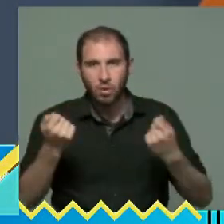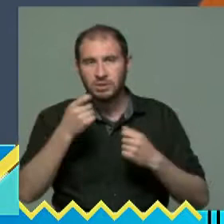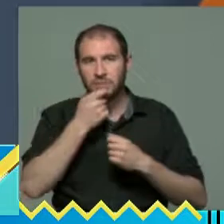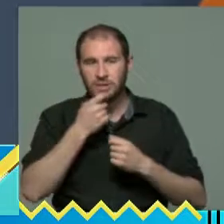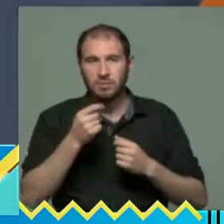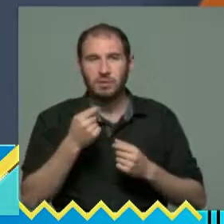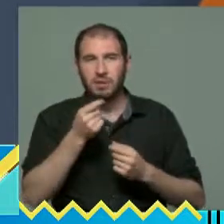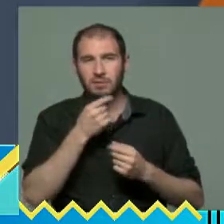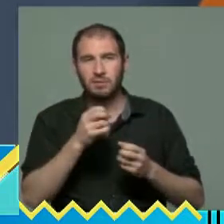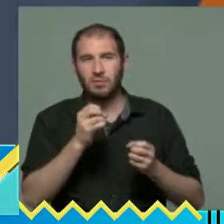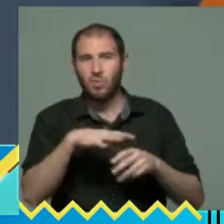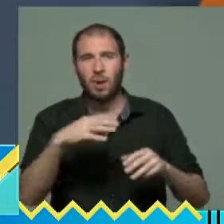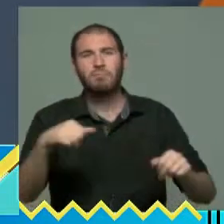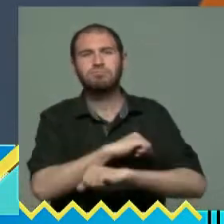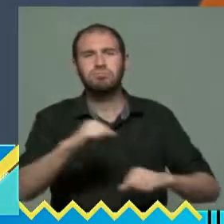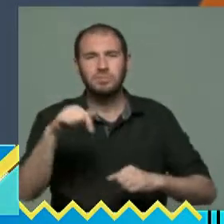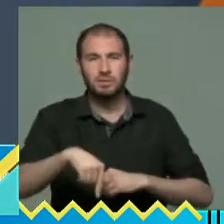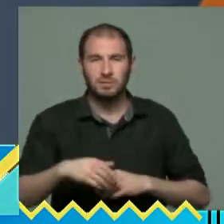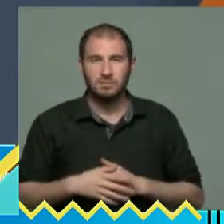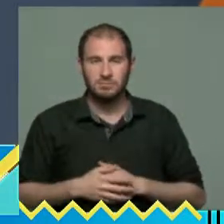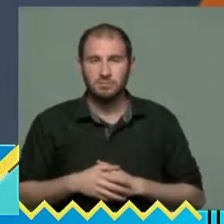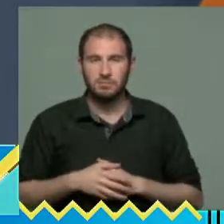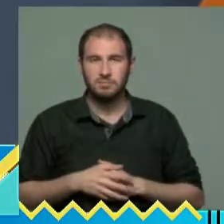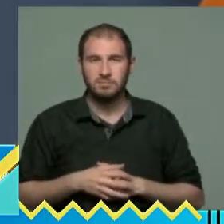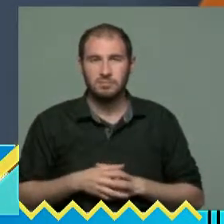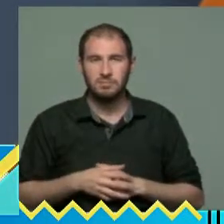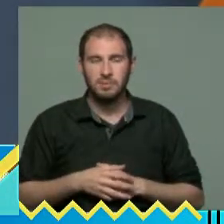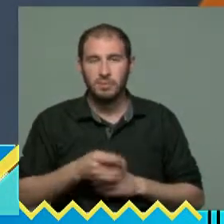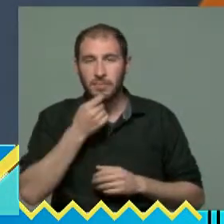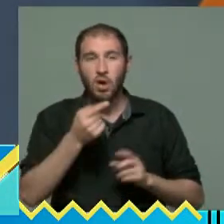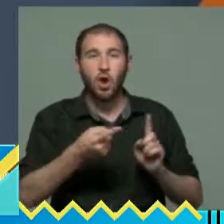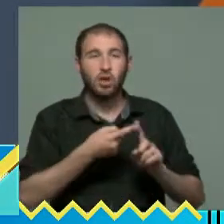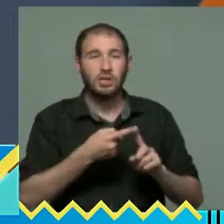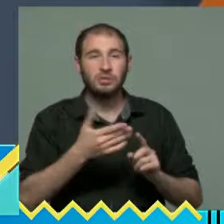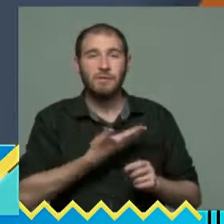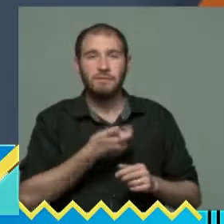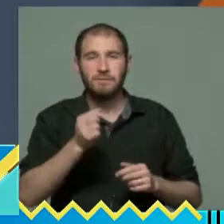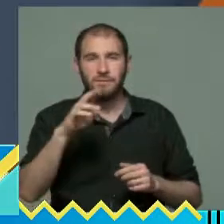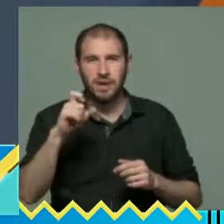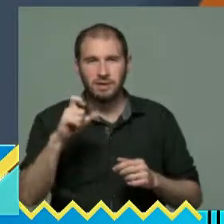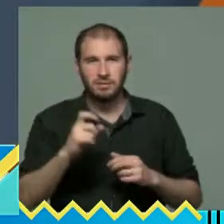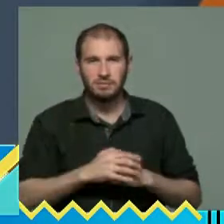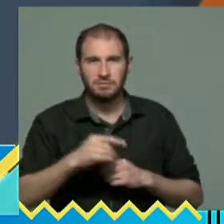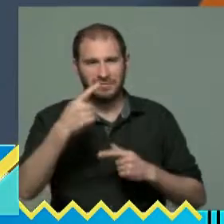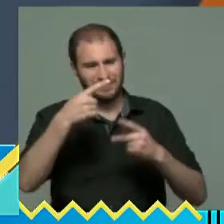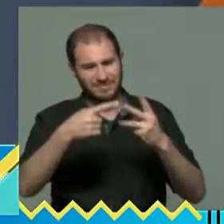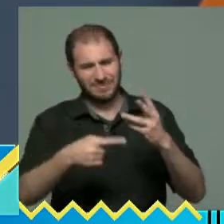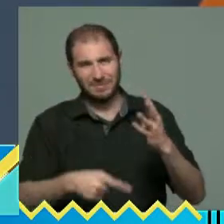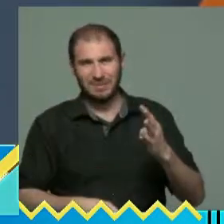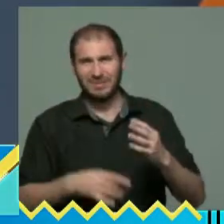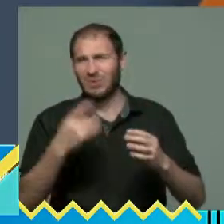la reencarnación de Al-Qaeda en la Argentina, si tienen contacto con la FARC. O sea, se genera una cantidad